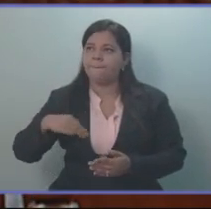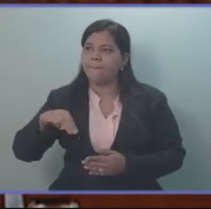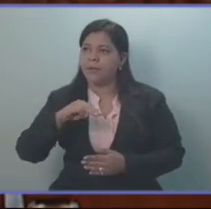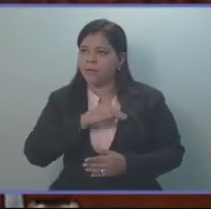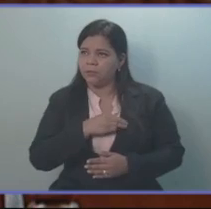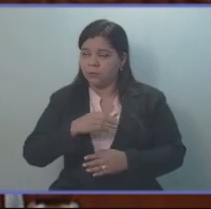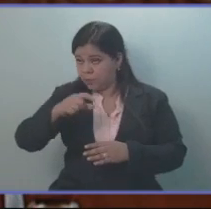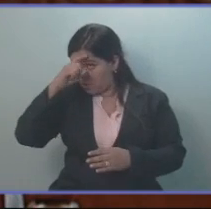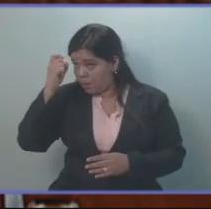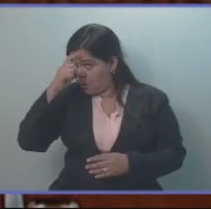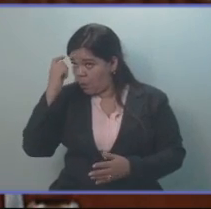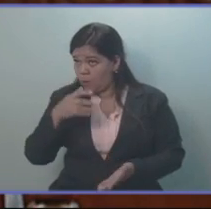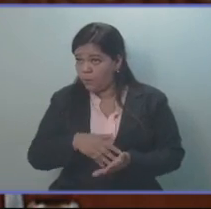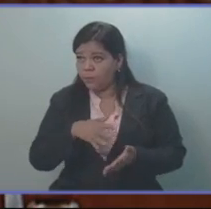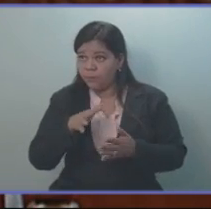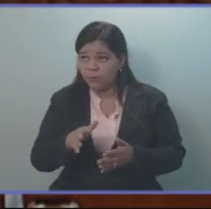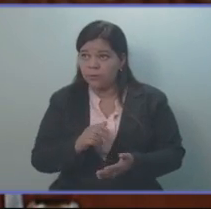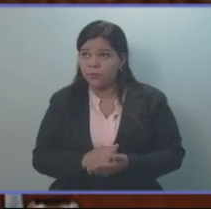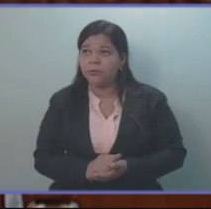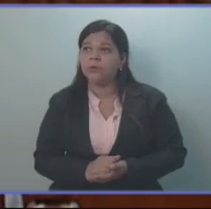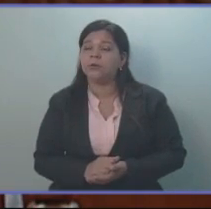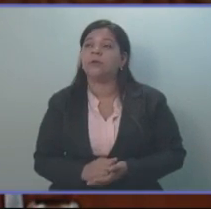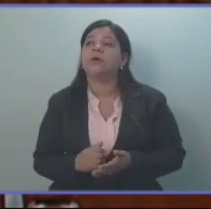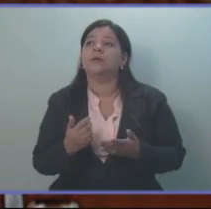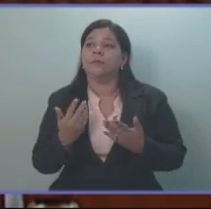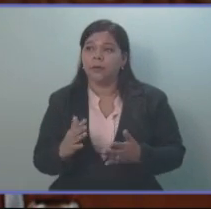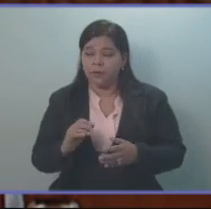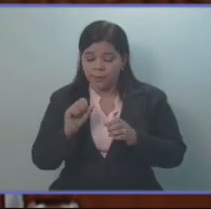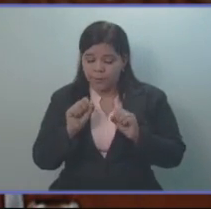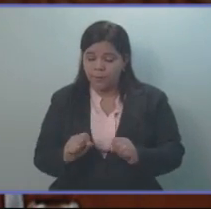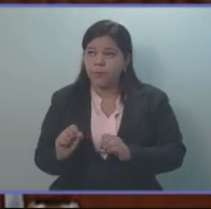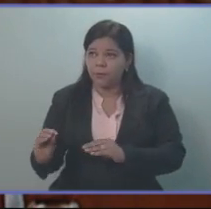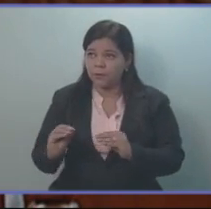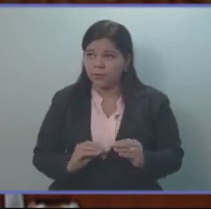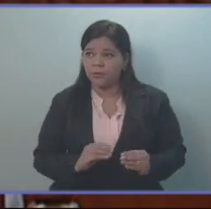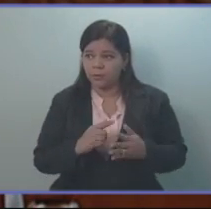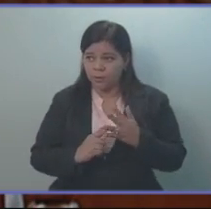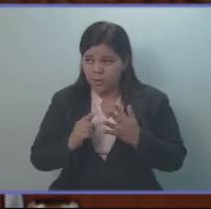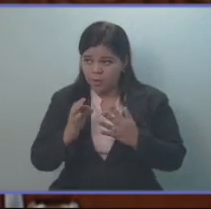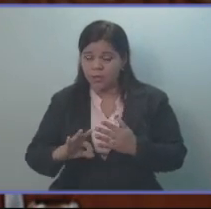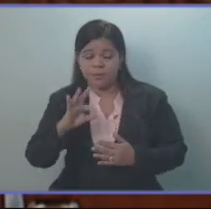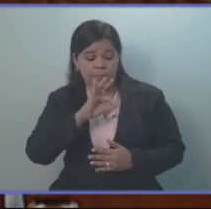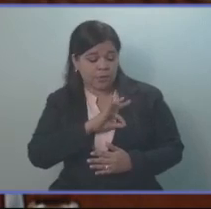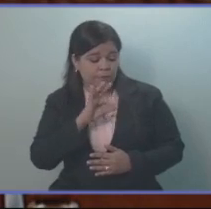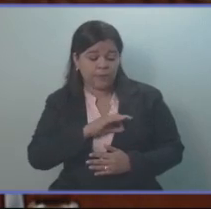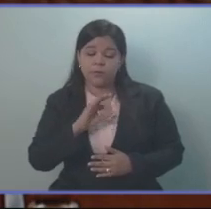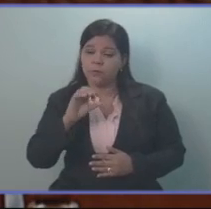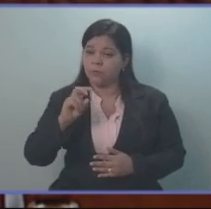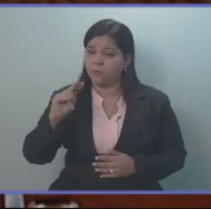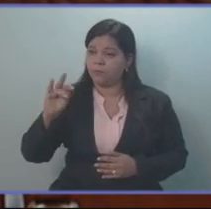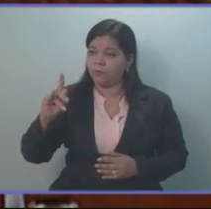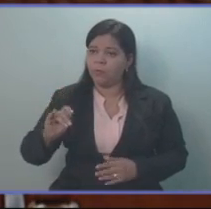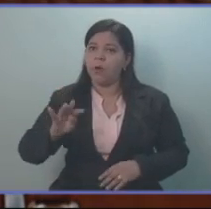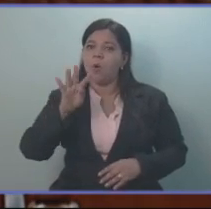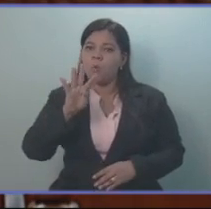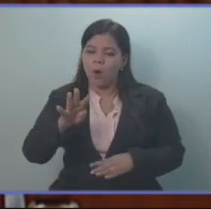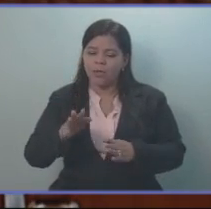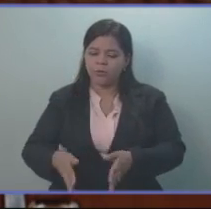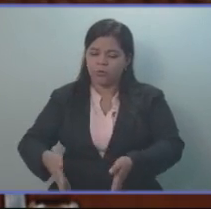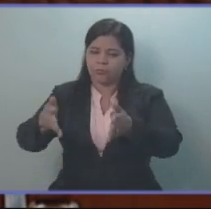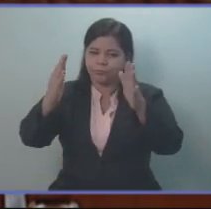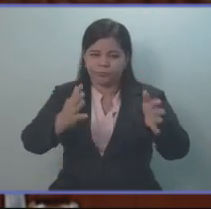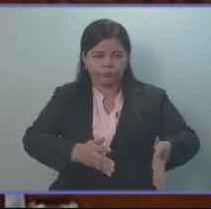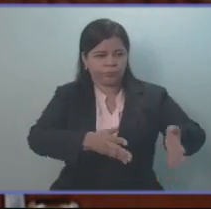Públicas, Transporte y Vivienda y Desarrollo Humano para transferir por Ministerio de Ley a favor de Fonavipo 4 inmuebles para la ejecución del